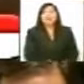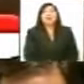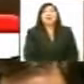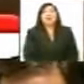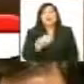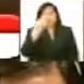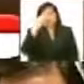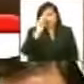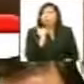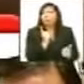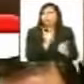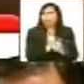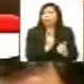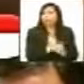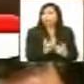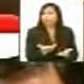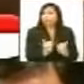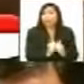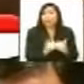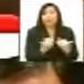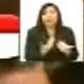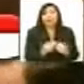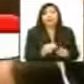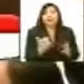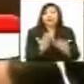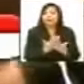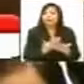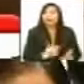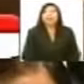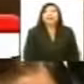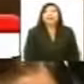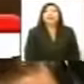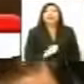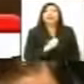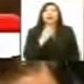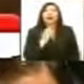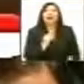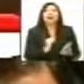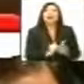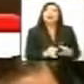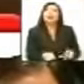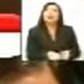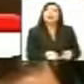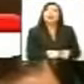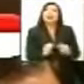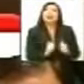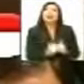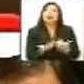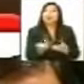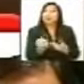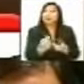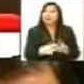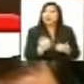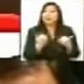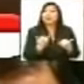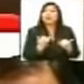en México nos encontramos, obviamente, con esa visibilización. Yo creo que sí, también con ese incremento